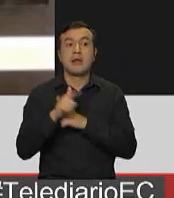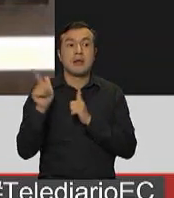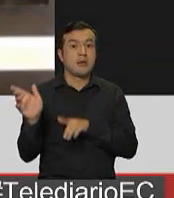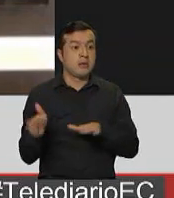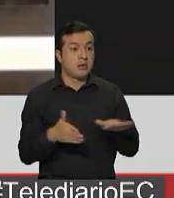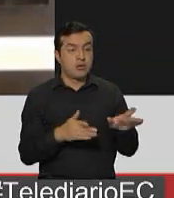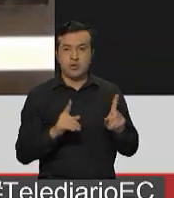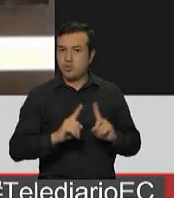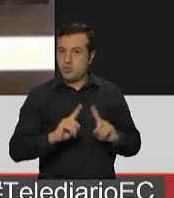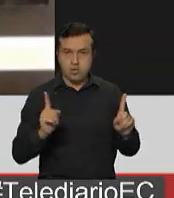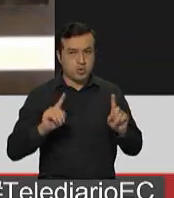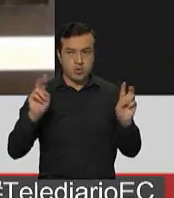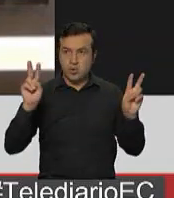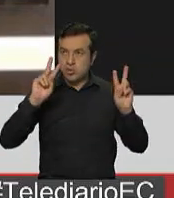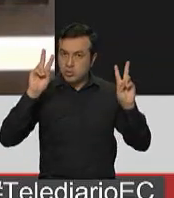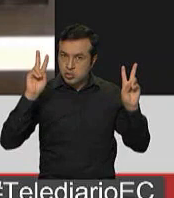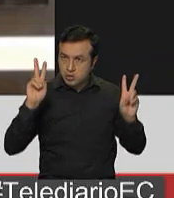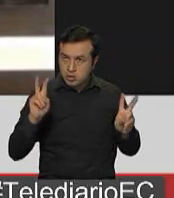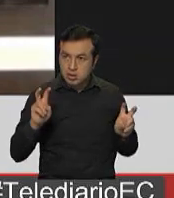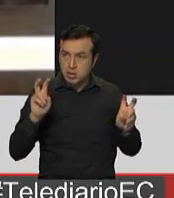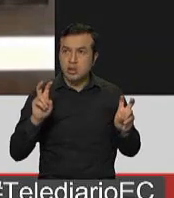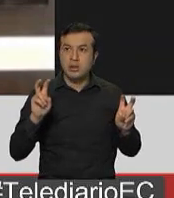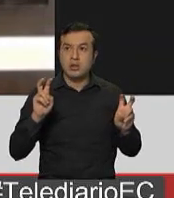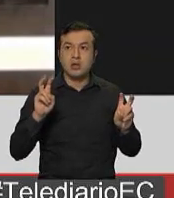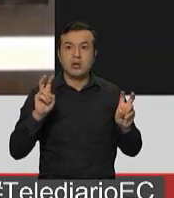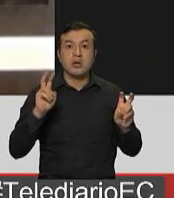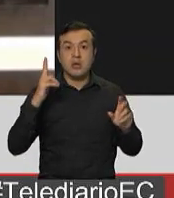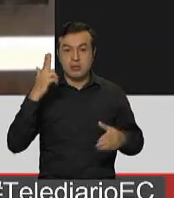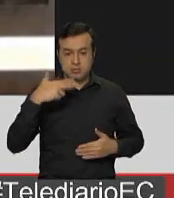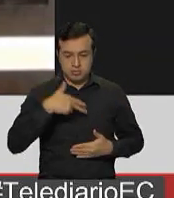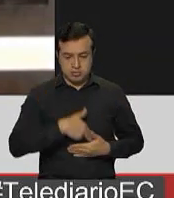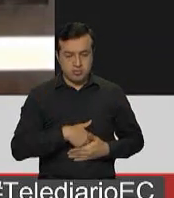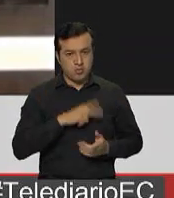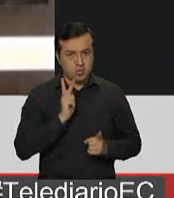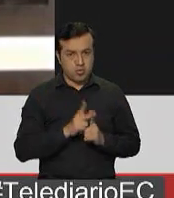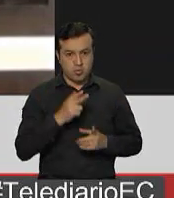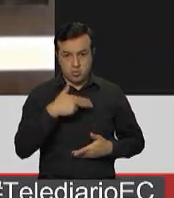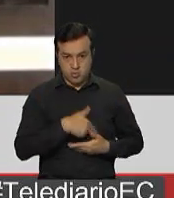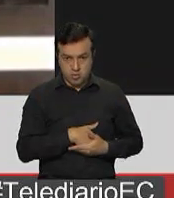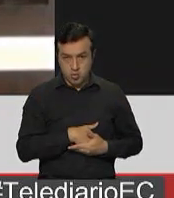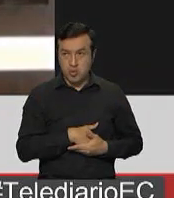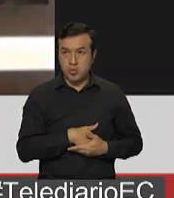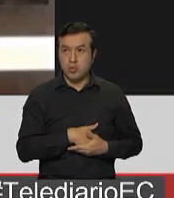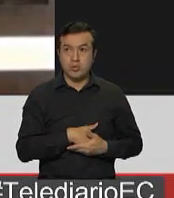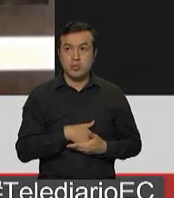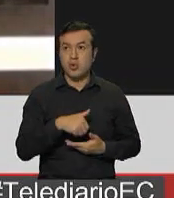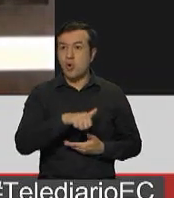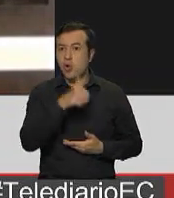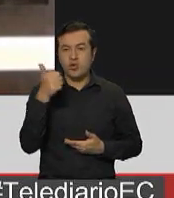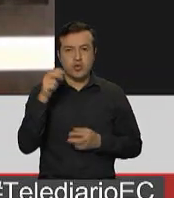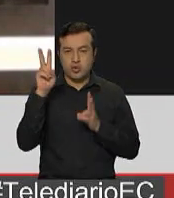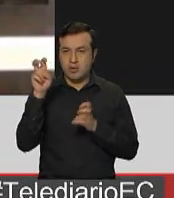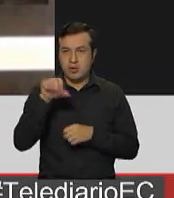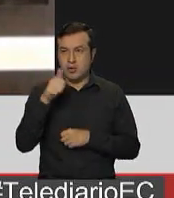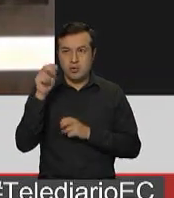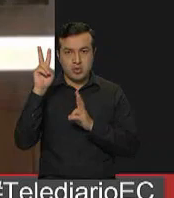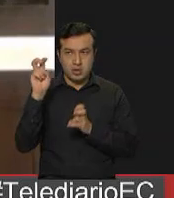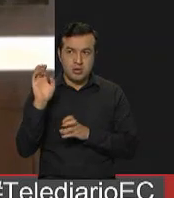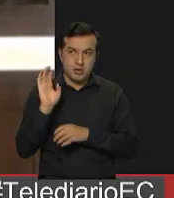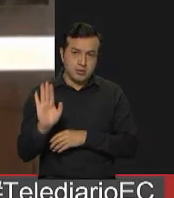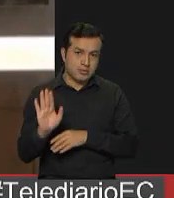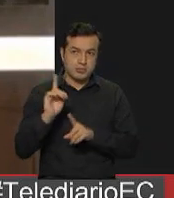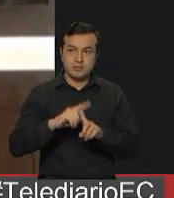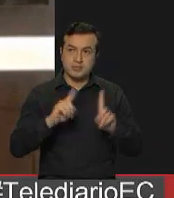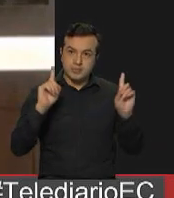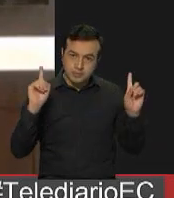fue el tema del almacenamiento de armas. Por lo que allana su domicilio, es otro delito que todavía no tiene conciencia. No se ha